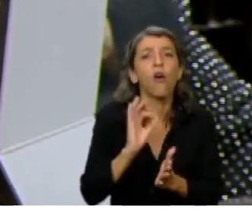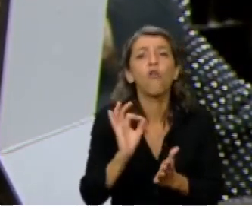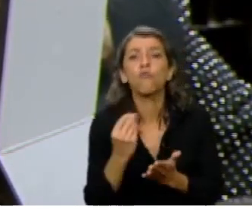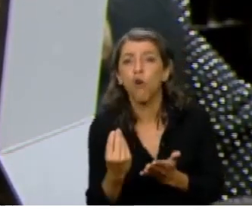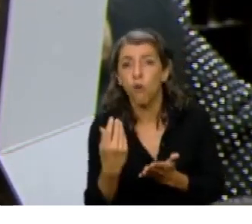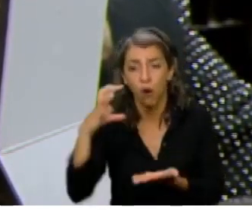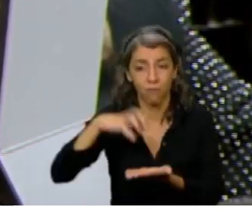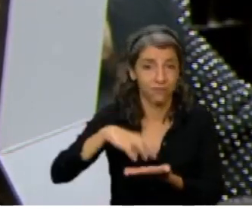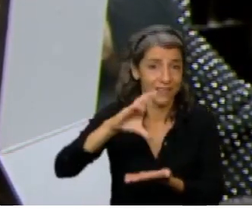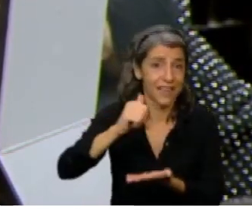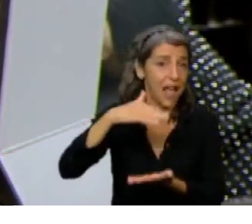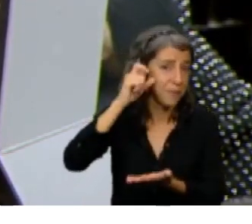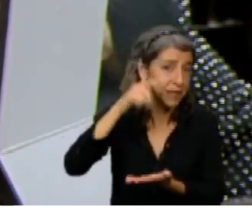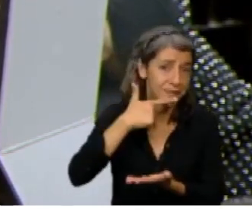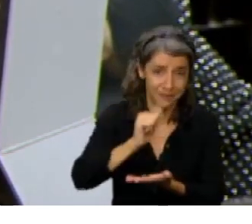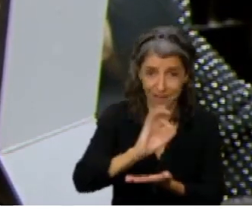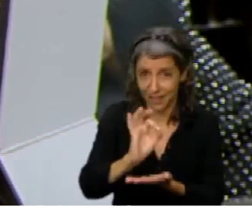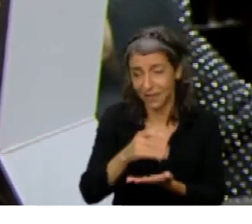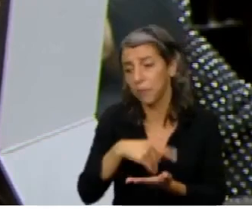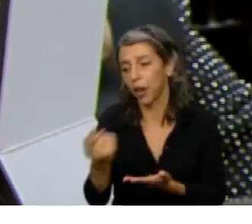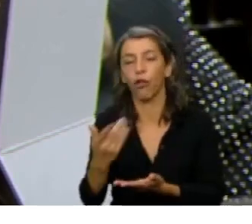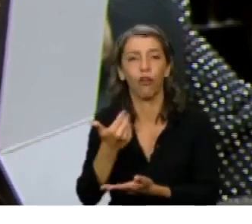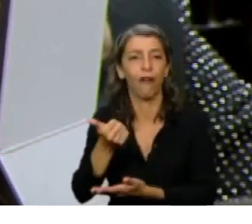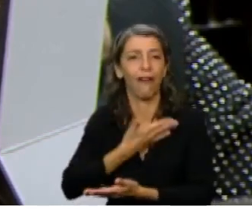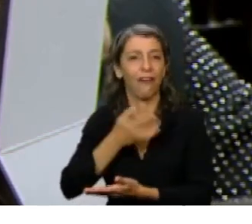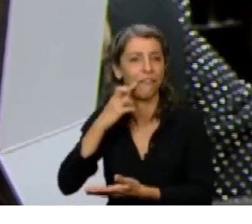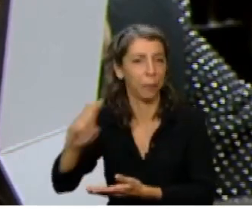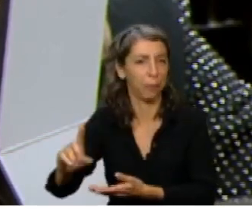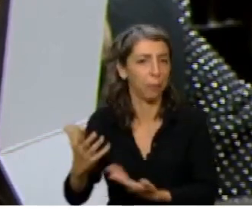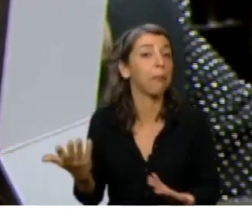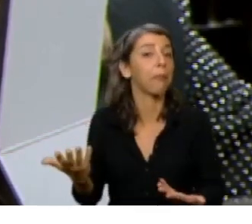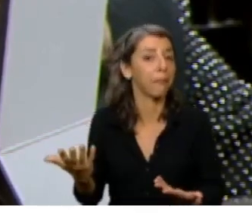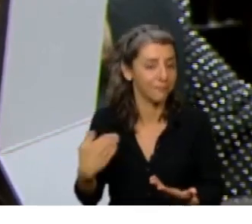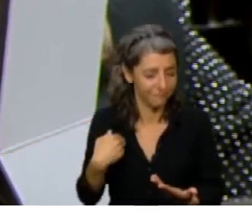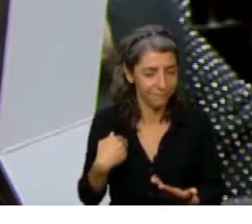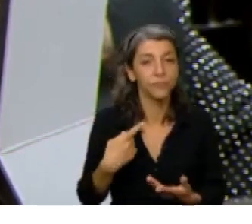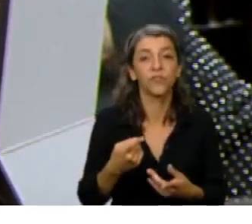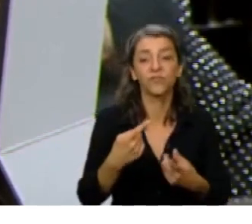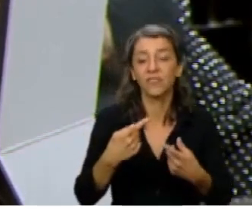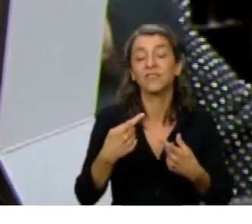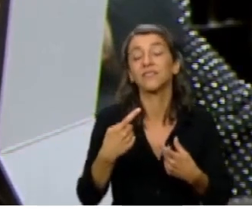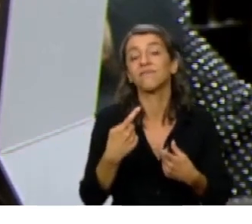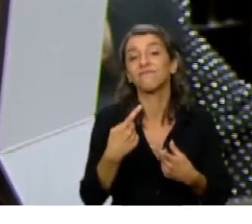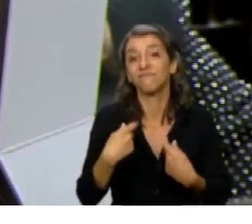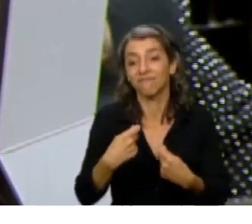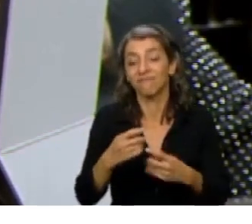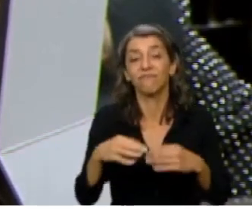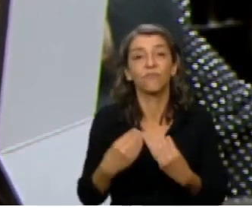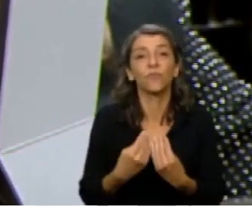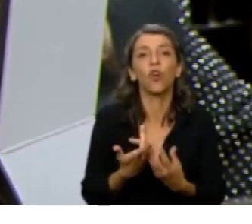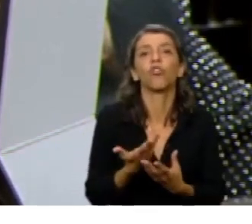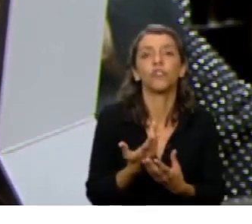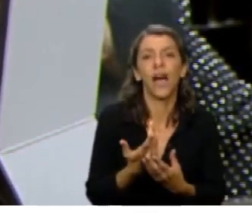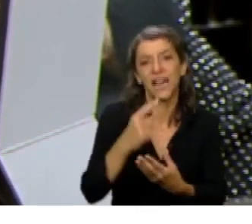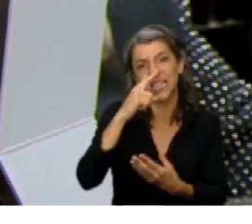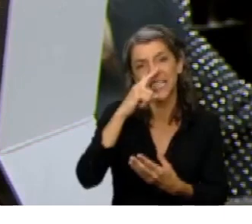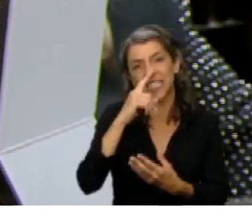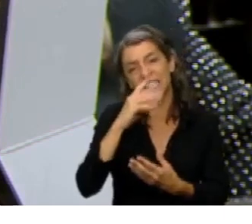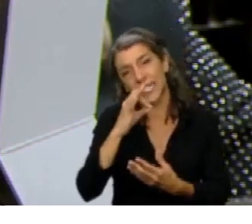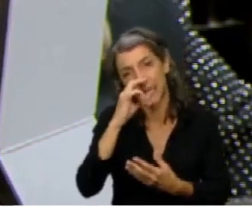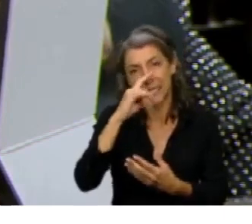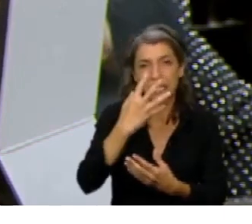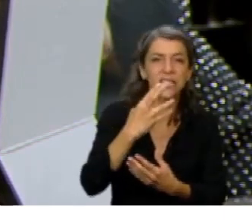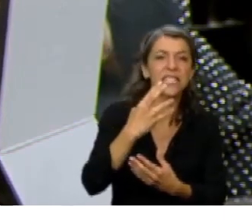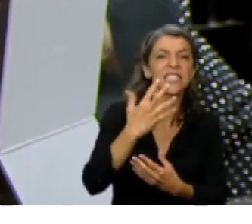sino por la AFIP. Al costo económico de generación actual podría estimarse entre los 70 y 75 dólares por